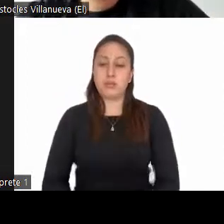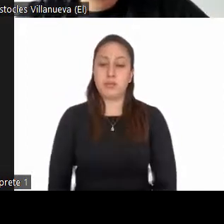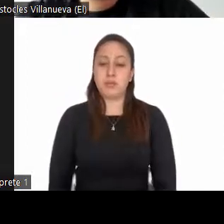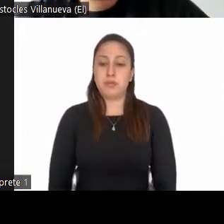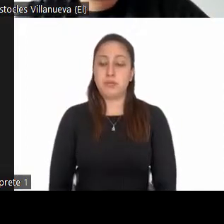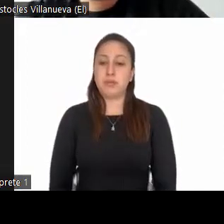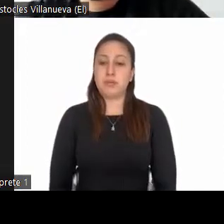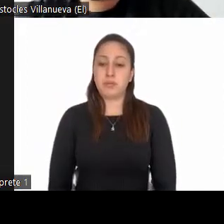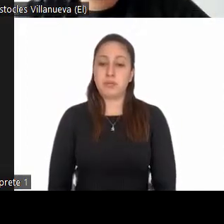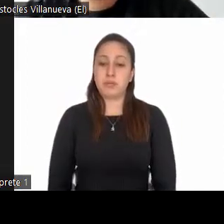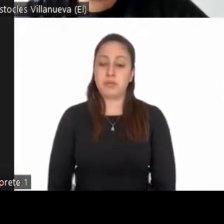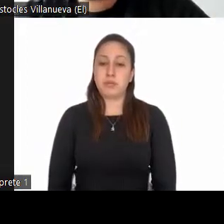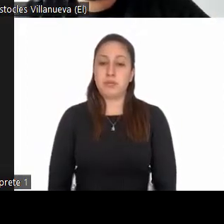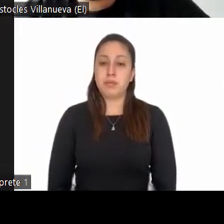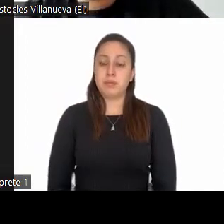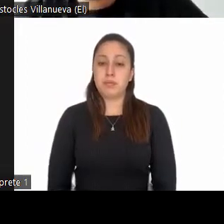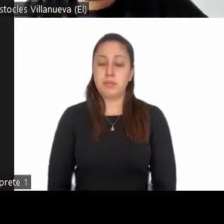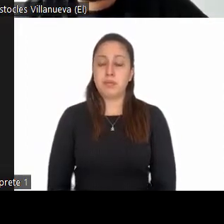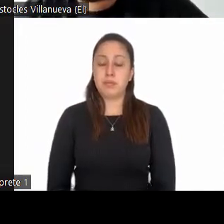Claro que sí. El siguiente punto del orden del día